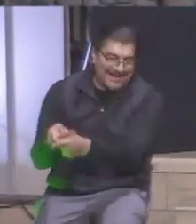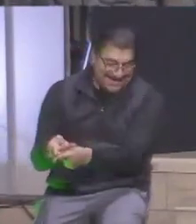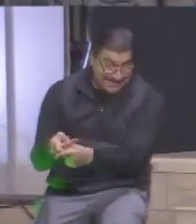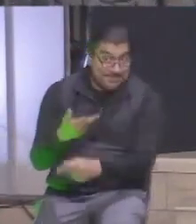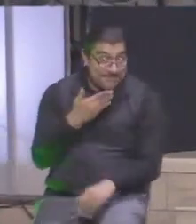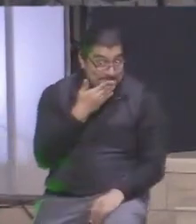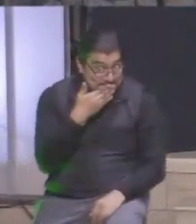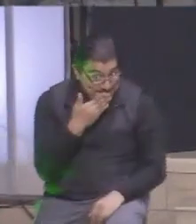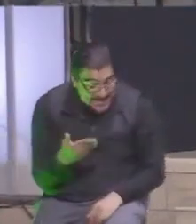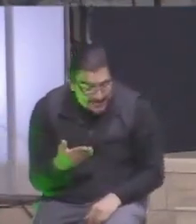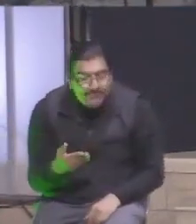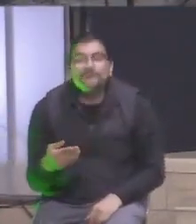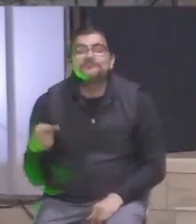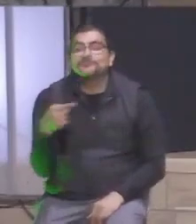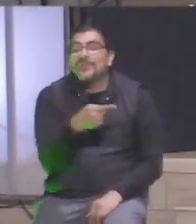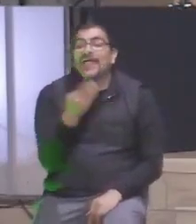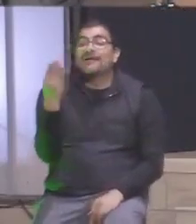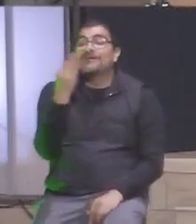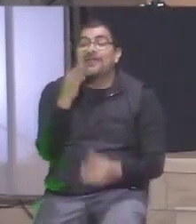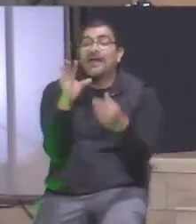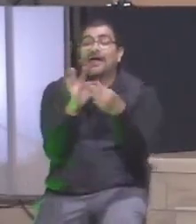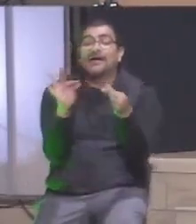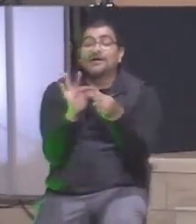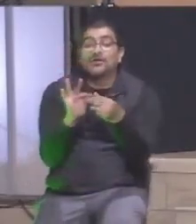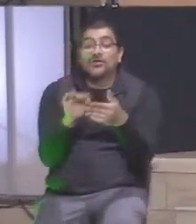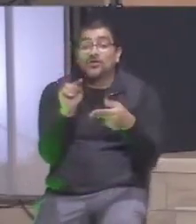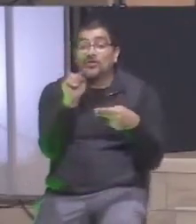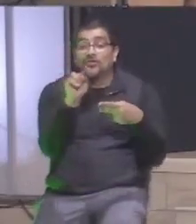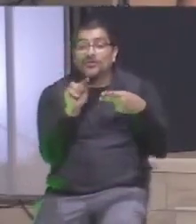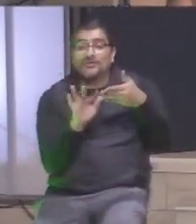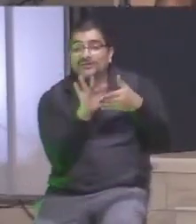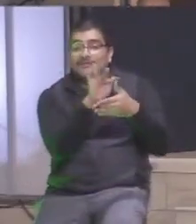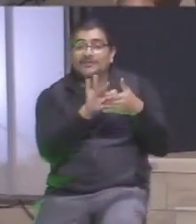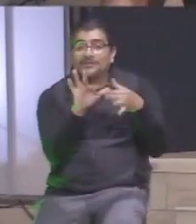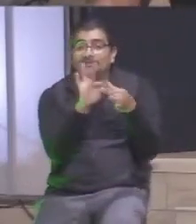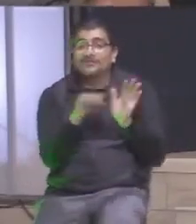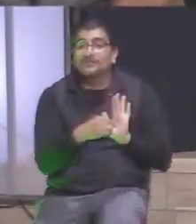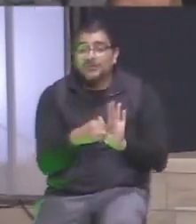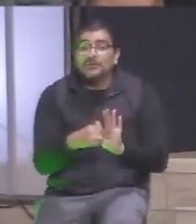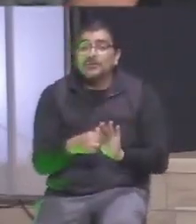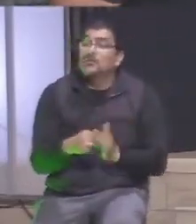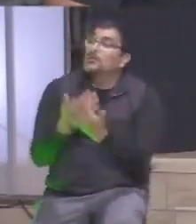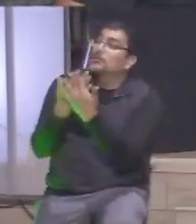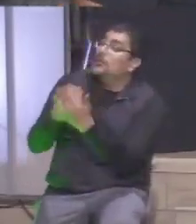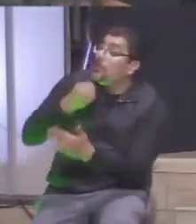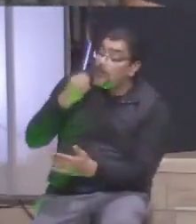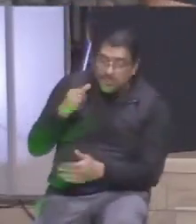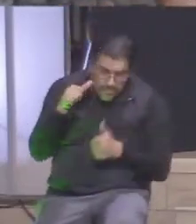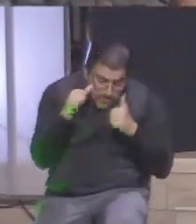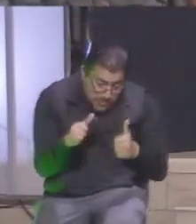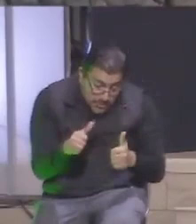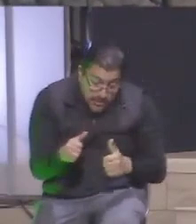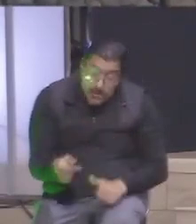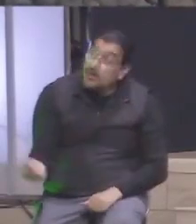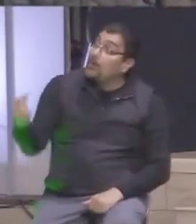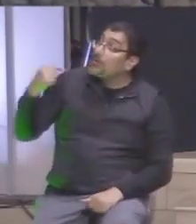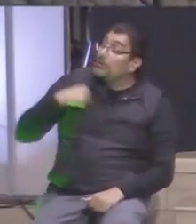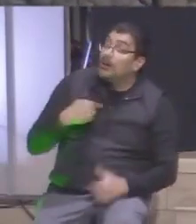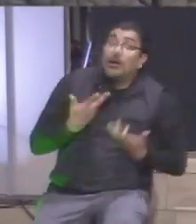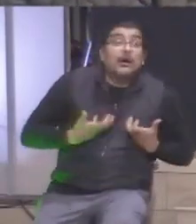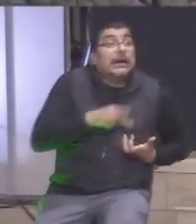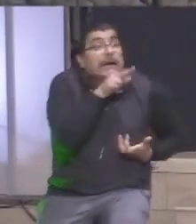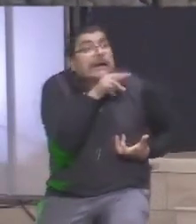leyendo por favor el versículo dos y el versículo 3 mi querido Israel y me hizo sacar del pozo de la desesperación